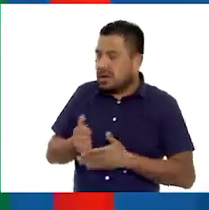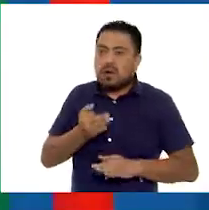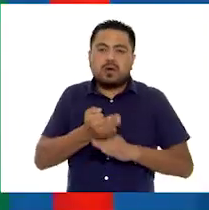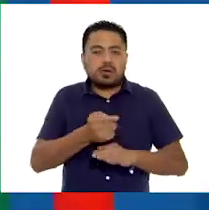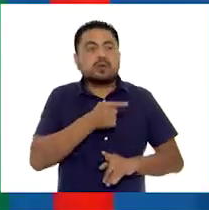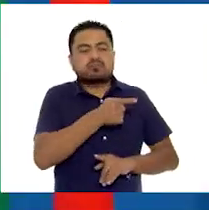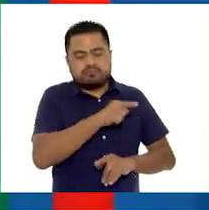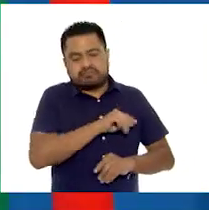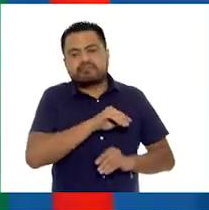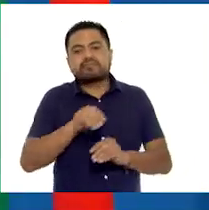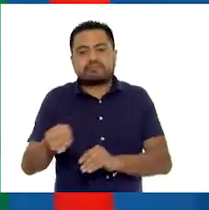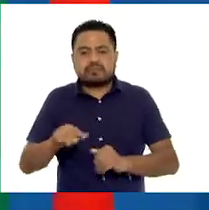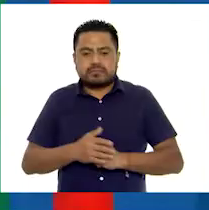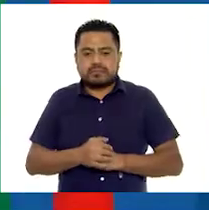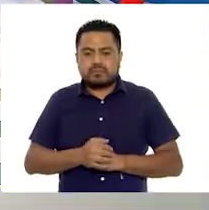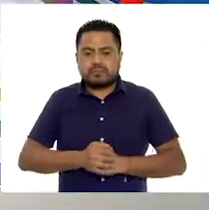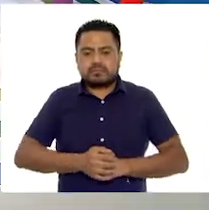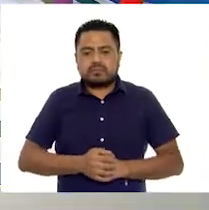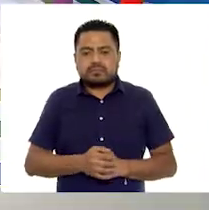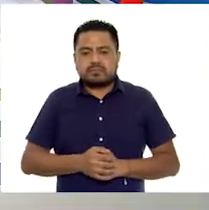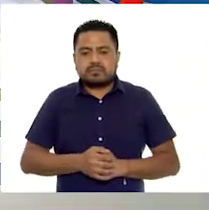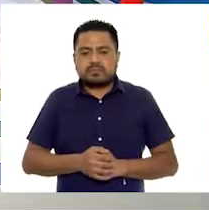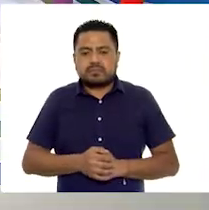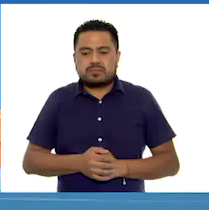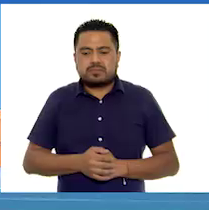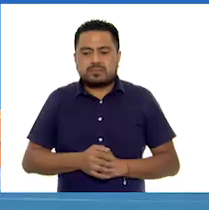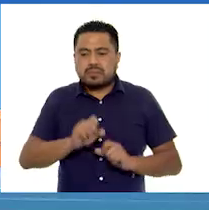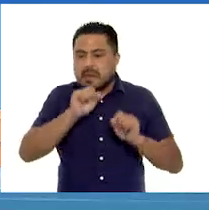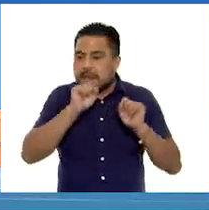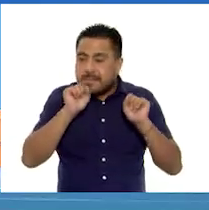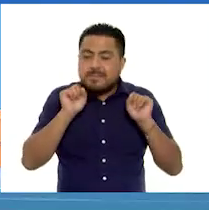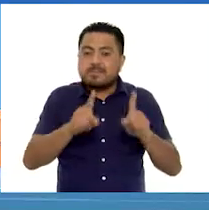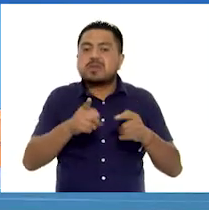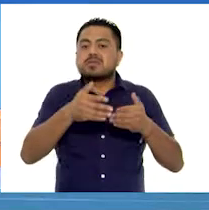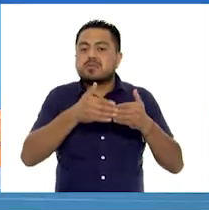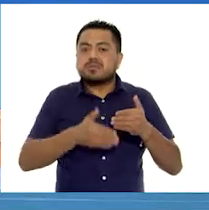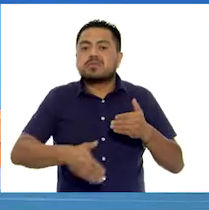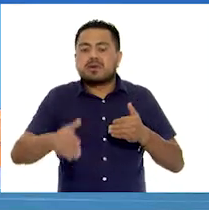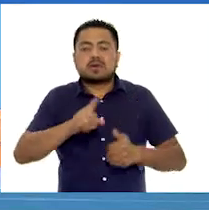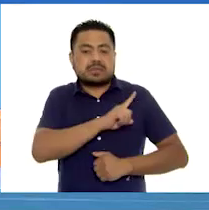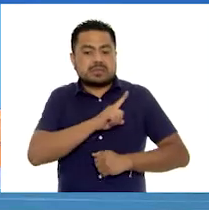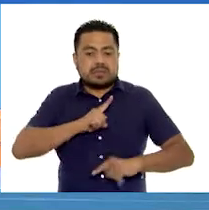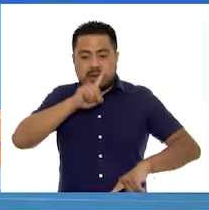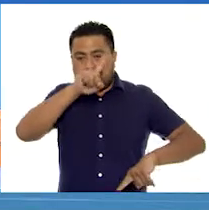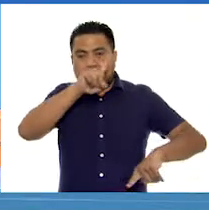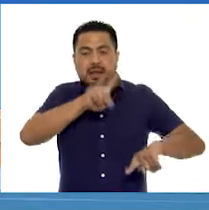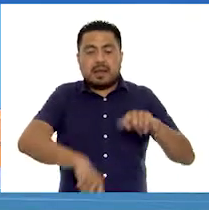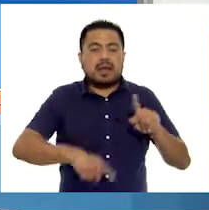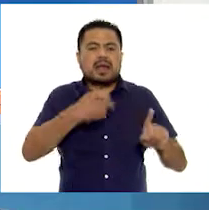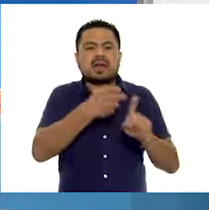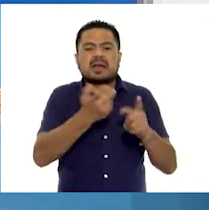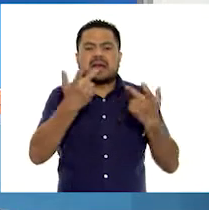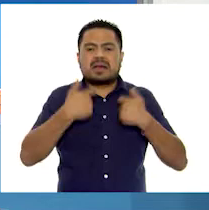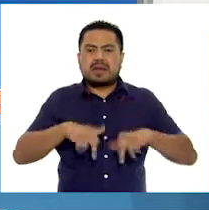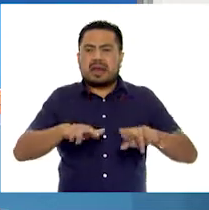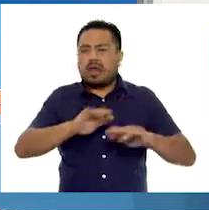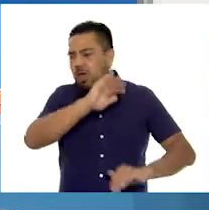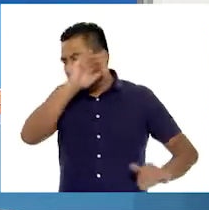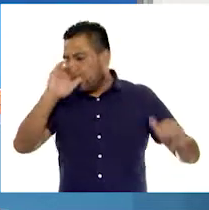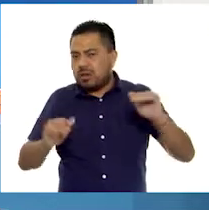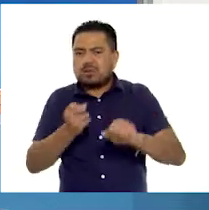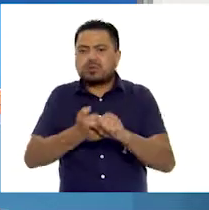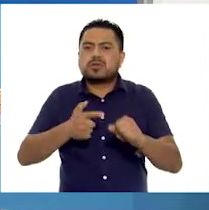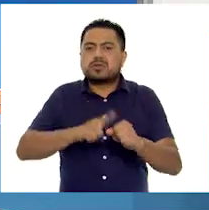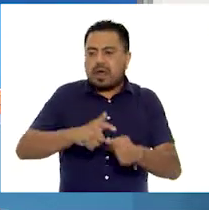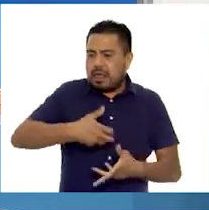te toca a ti va yo puse la anterior y al mismo tiempo tenemos que quitar una pieza para representar las desigualdades sociales